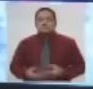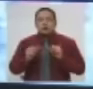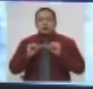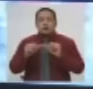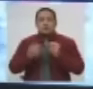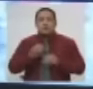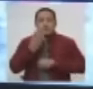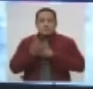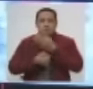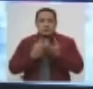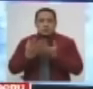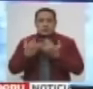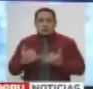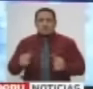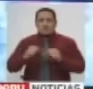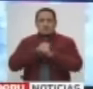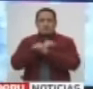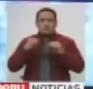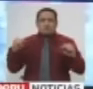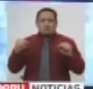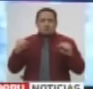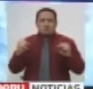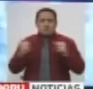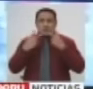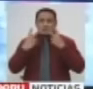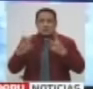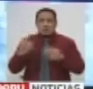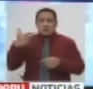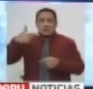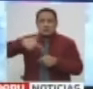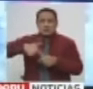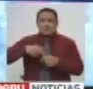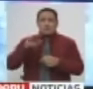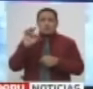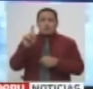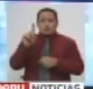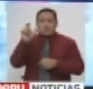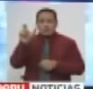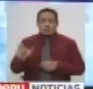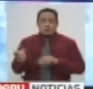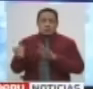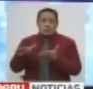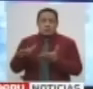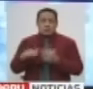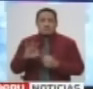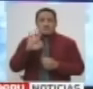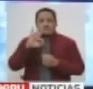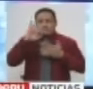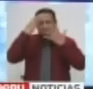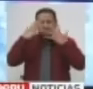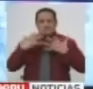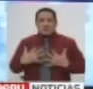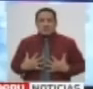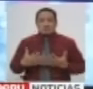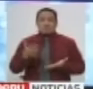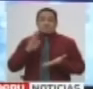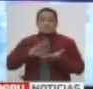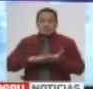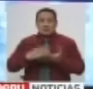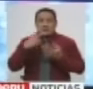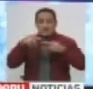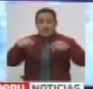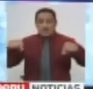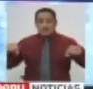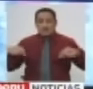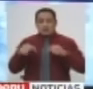Seguimos con las informaciones. La explosión de un grifo dejó un muerto y tres heridos en el Callao. Se presume que la mala manipulación en el almacén